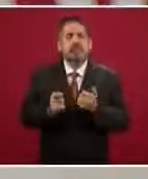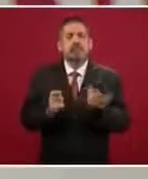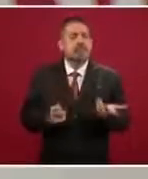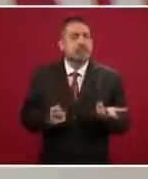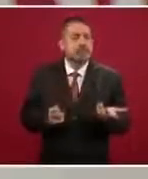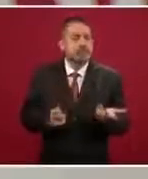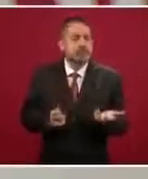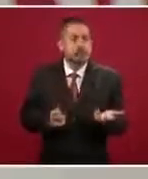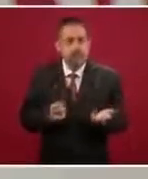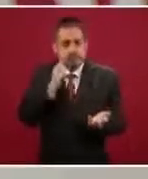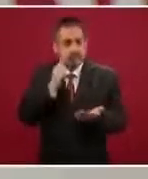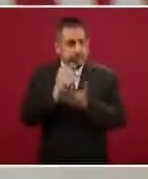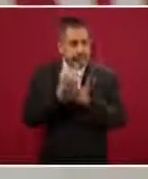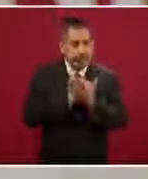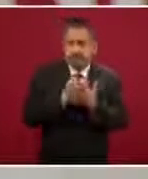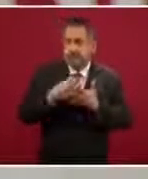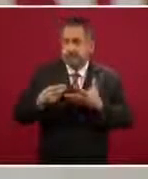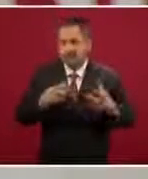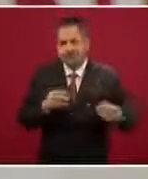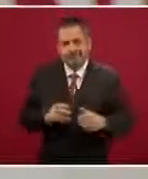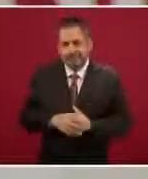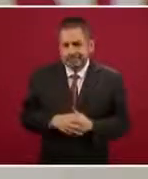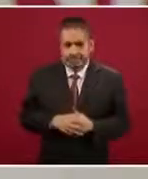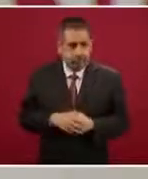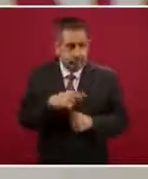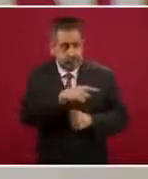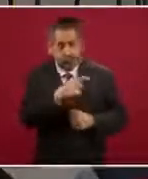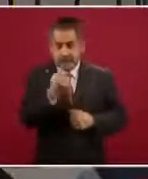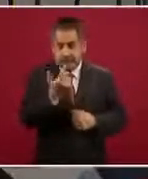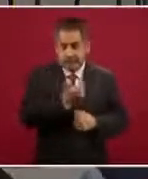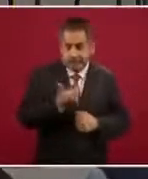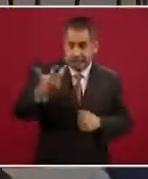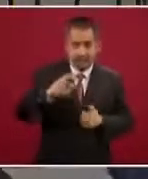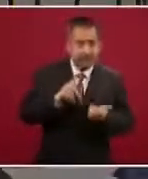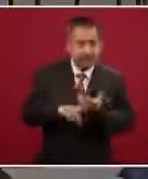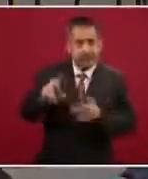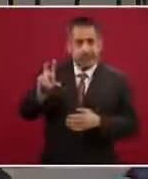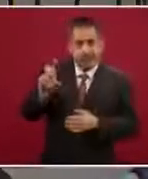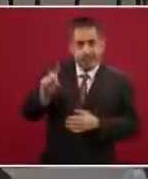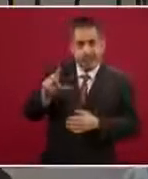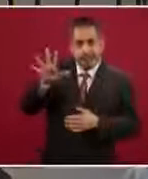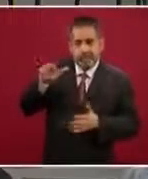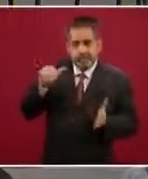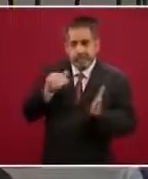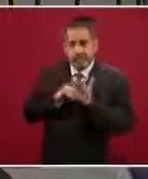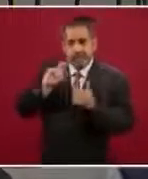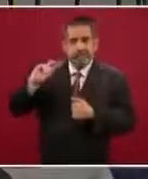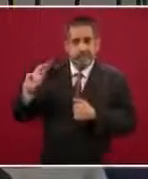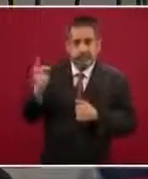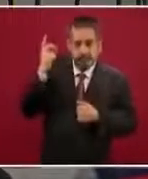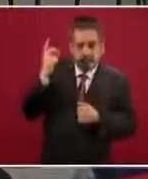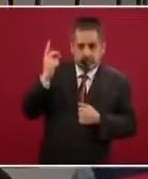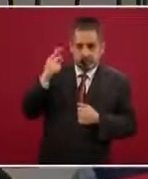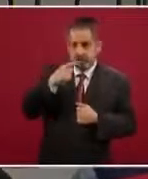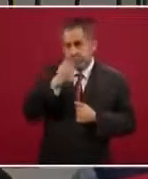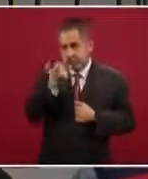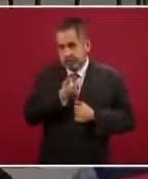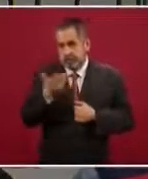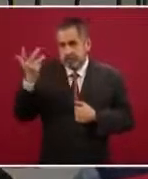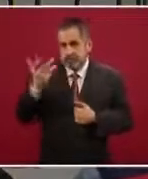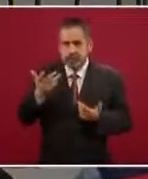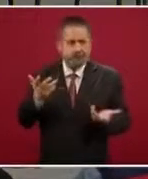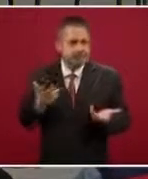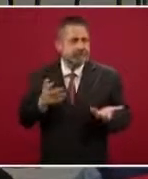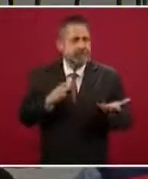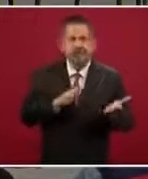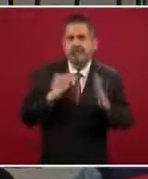un mecanismo de reducir la transmisión. Y cuesta un equipo de estos, puede costar $35,000, que es una fortuna, si lo